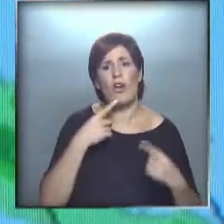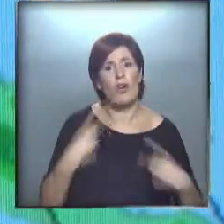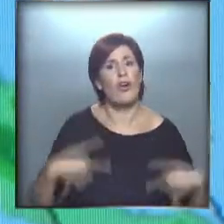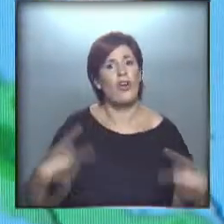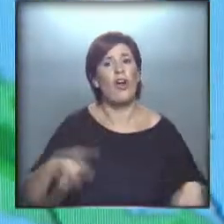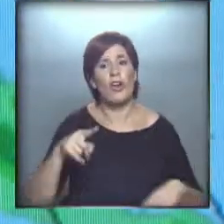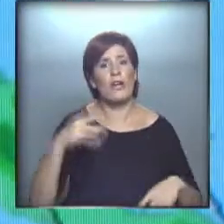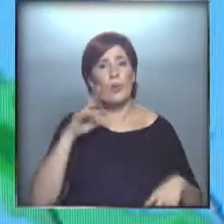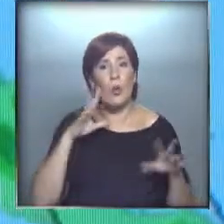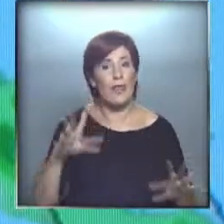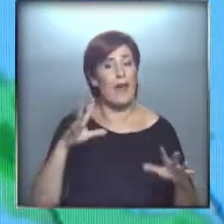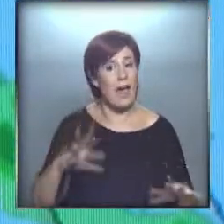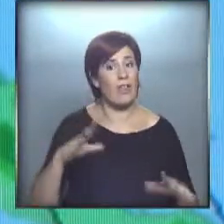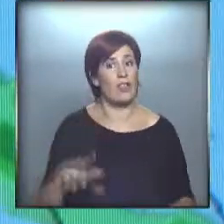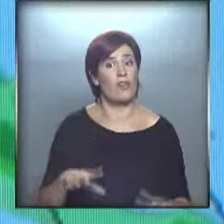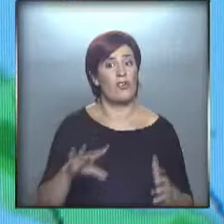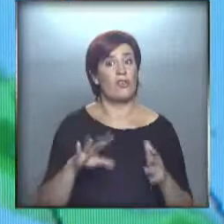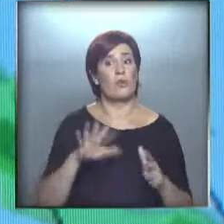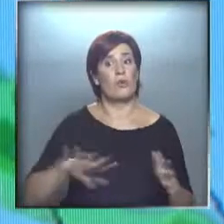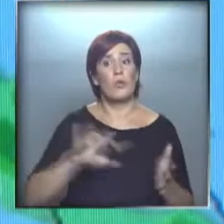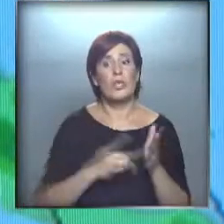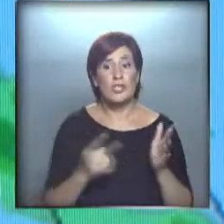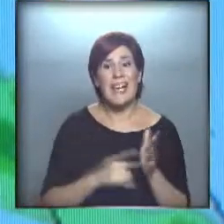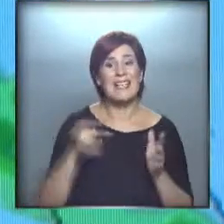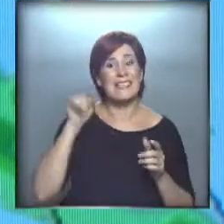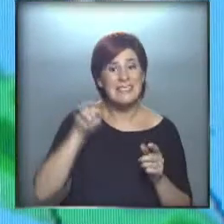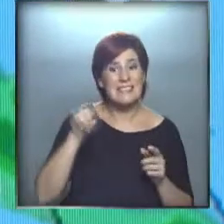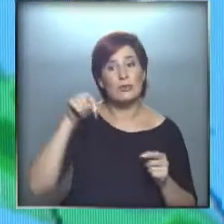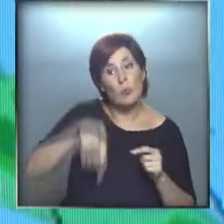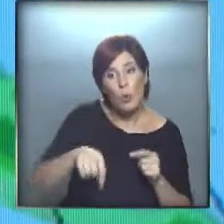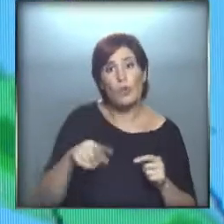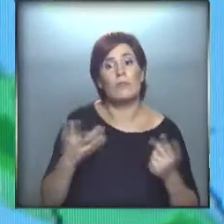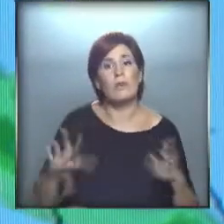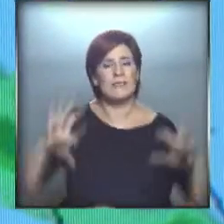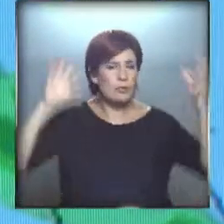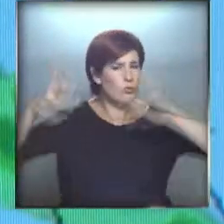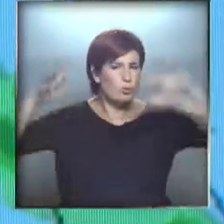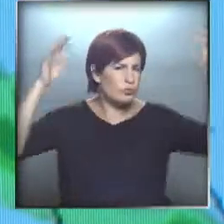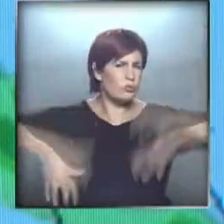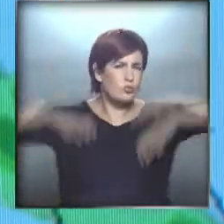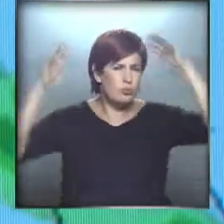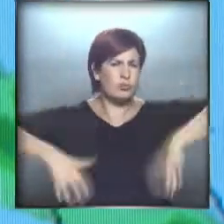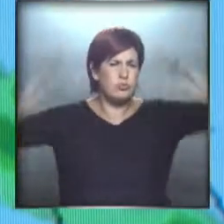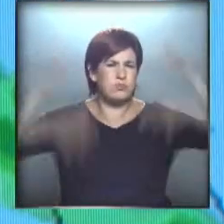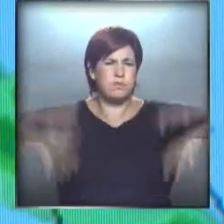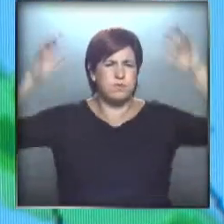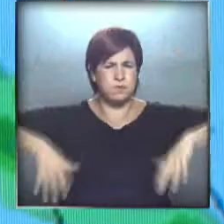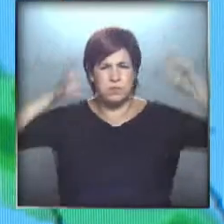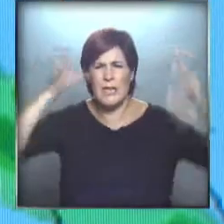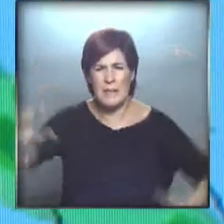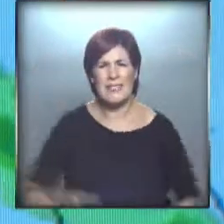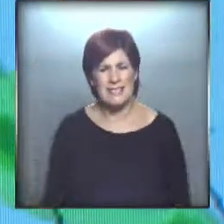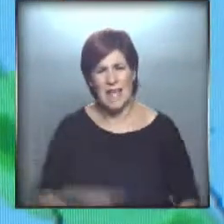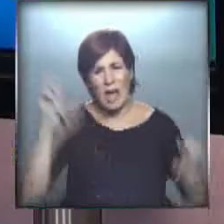que, atención, el centro y sur de la provincia de Buenos Aires, el día jueves puede desmejorar el tiempo fuertemente con probabilidad de